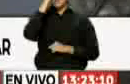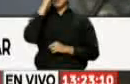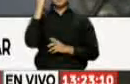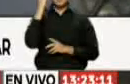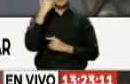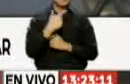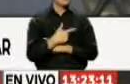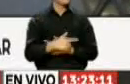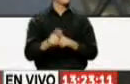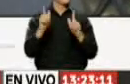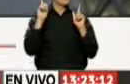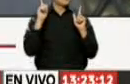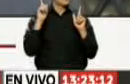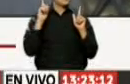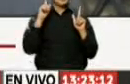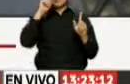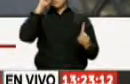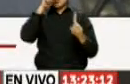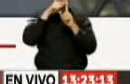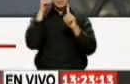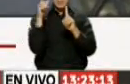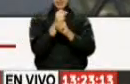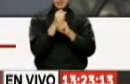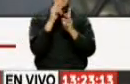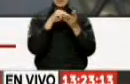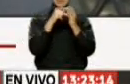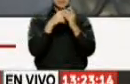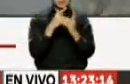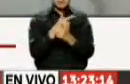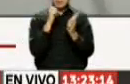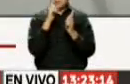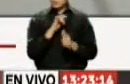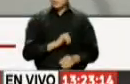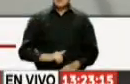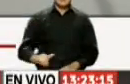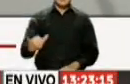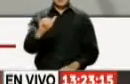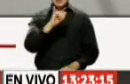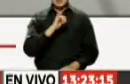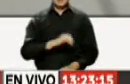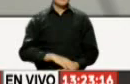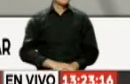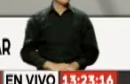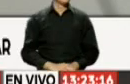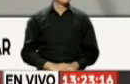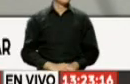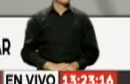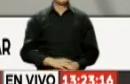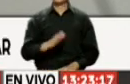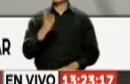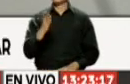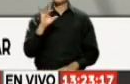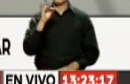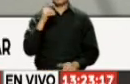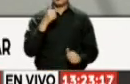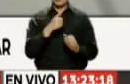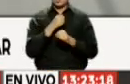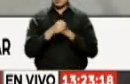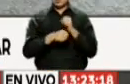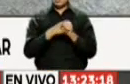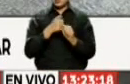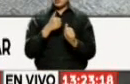de liberación y alcanzar la libertad debería ser un privilegio de todos. Un mundo cambiante. José está próximo a cumplir los 18